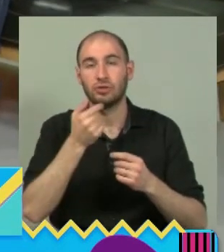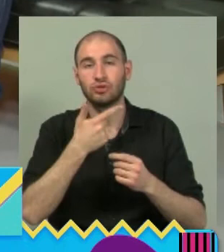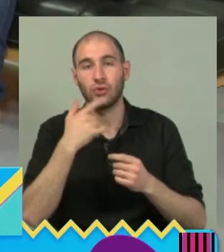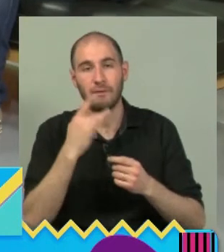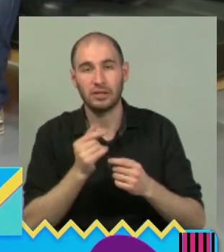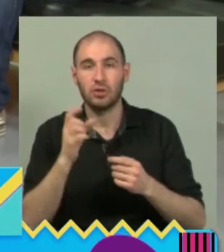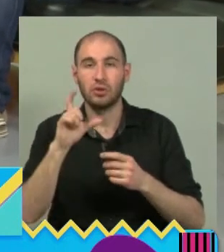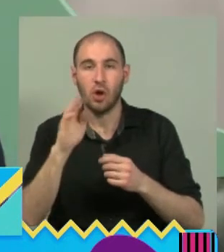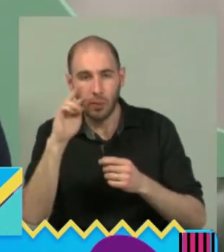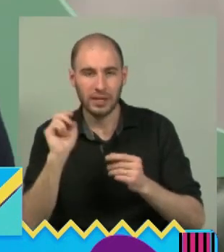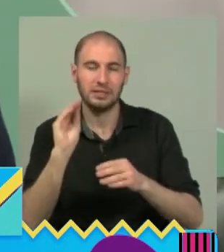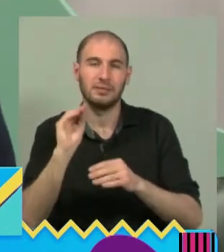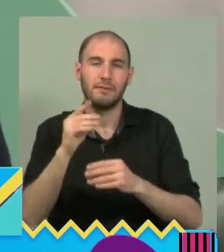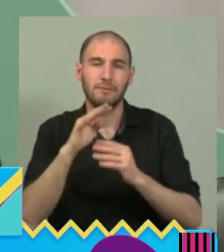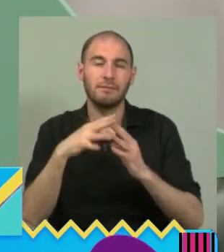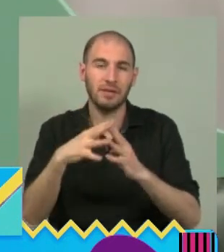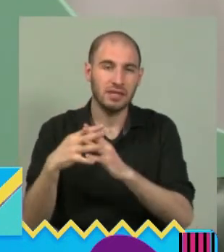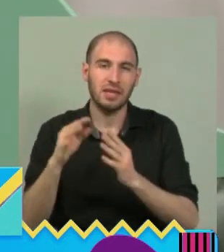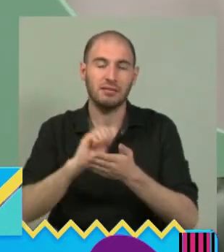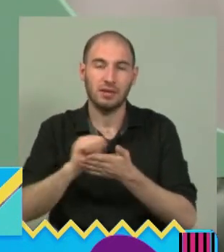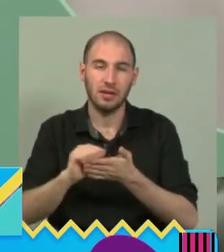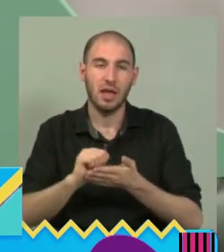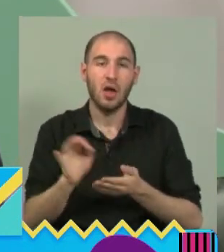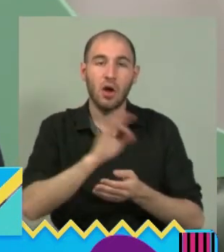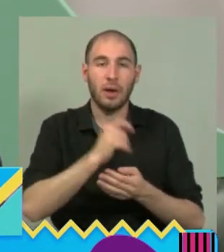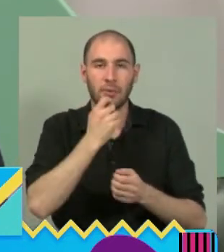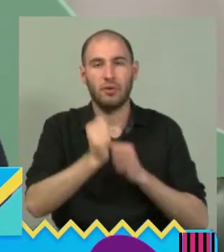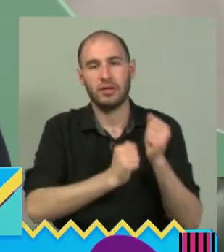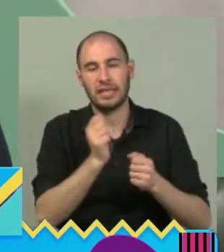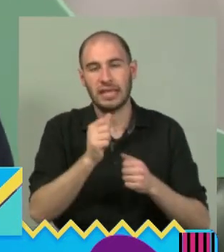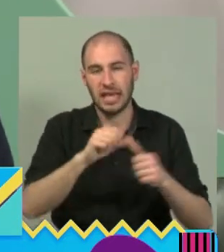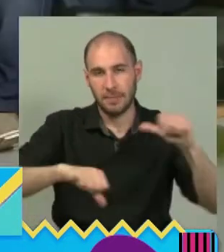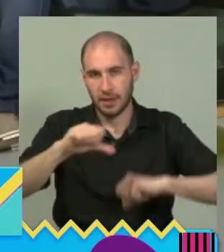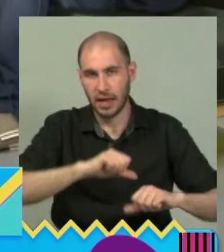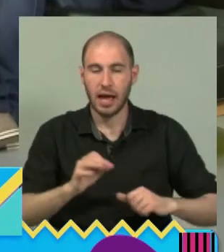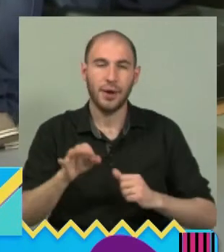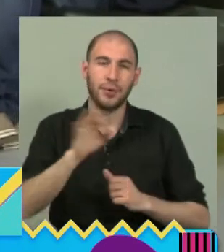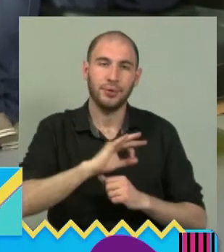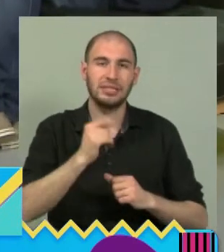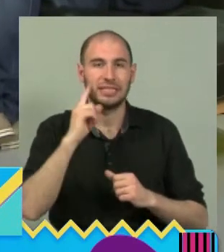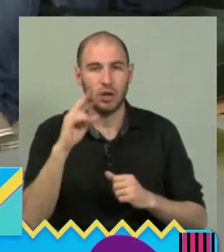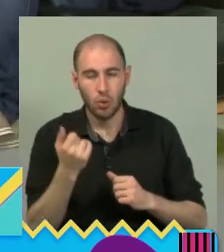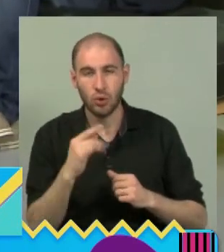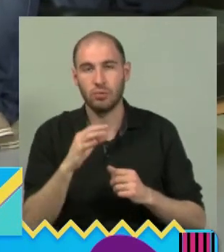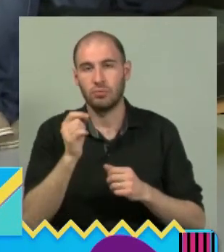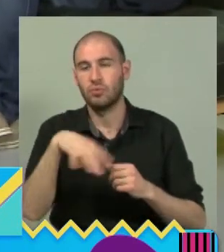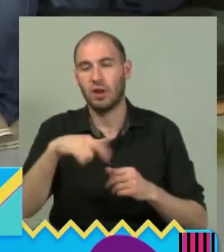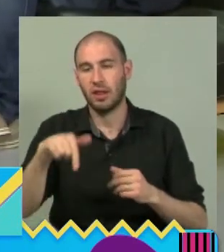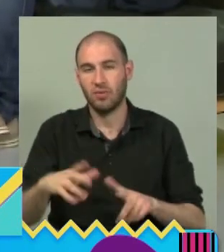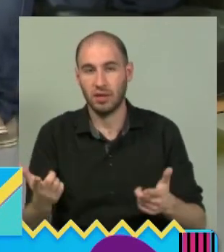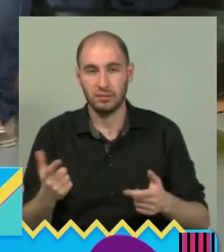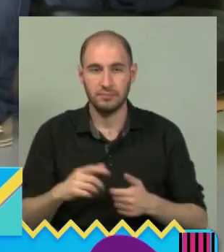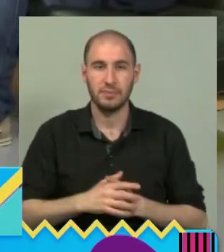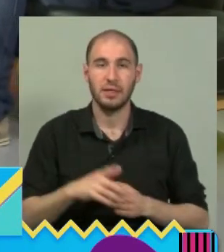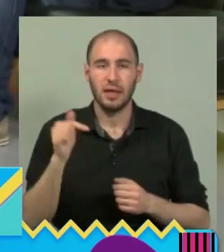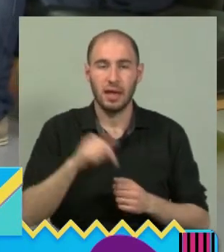para curar los viñedos. O no tendríamos ácido sulfúrico para la industria química, o no tendríamos cianuro para las curtiembres, ¿no? O sea,